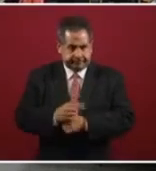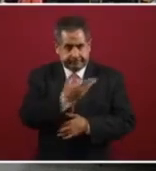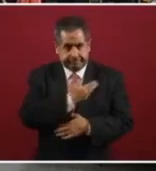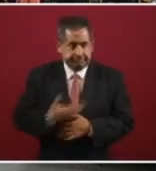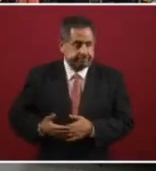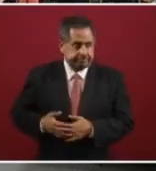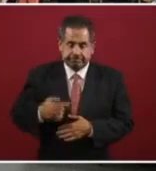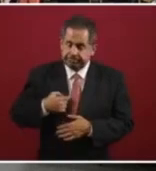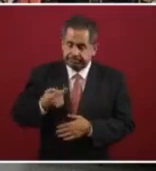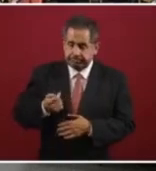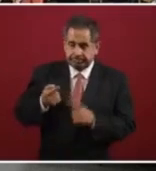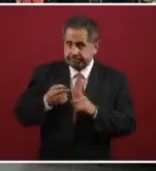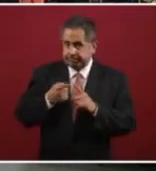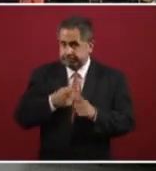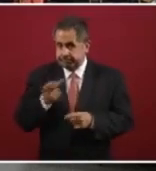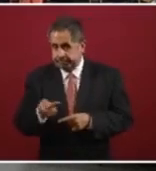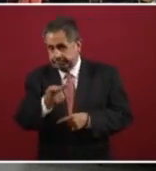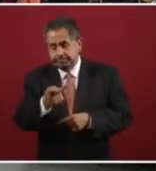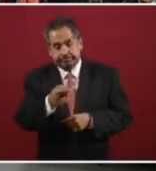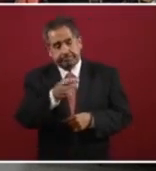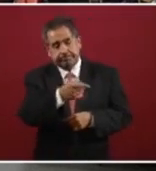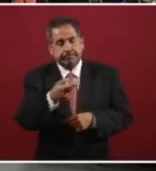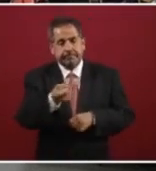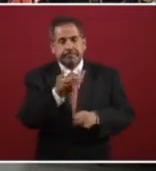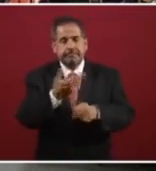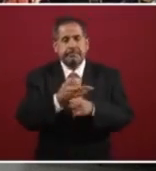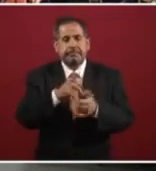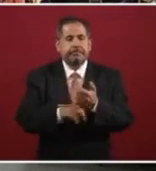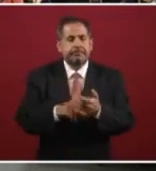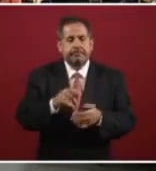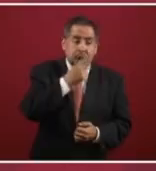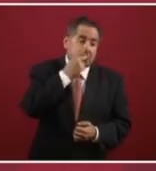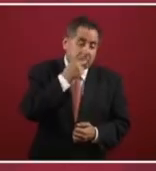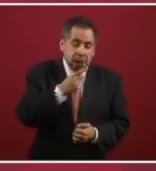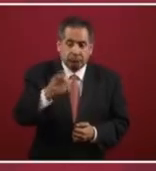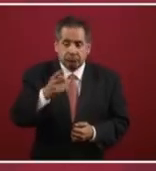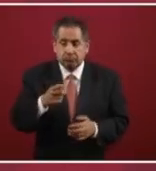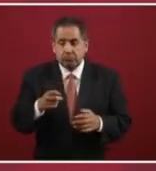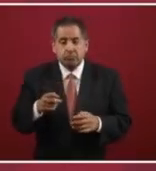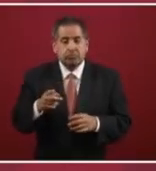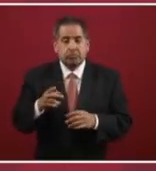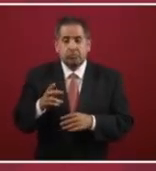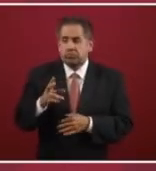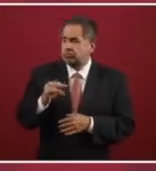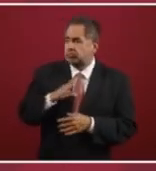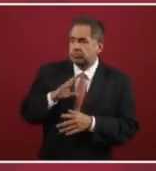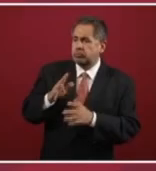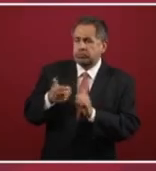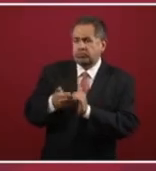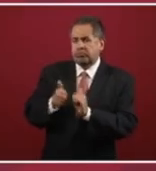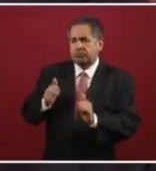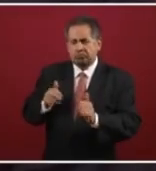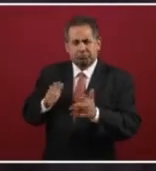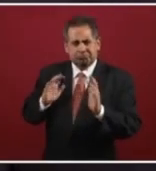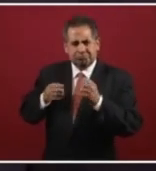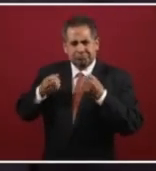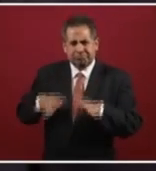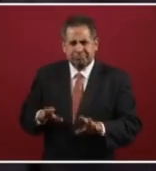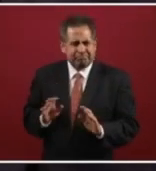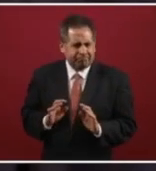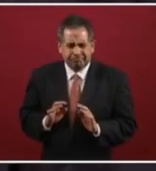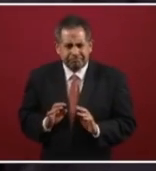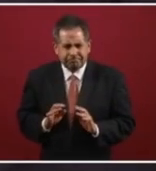estabilidad política. Hay gobernabilidad en el país. No hay recesión. Es la